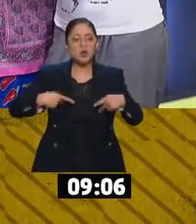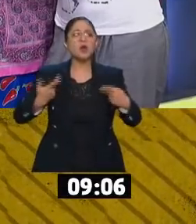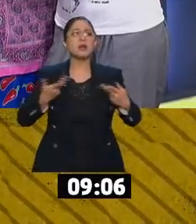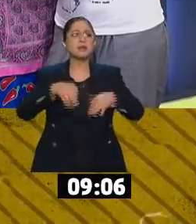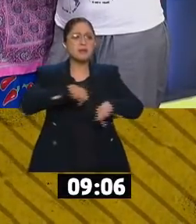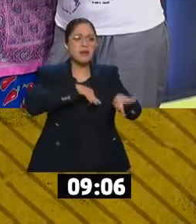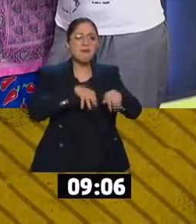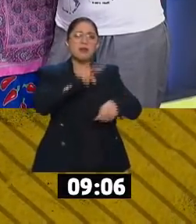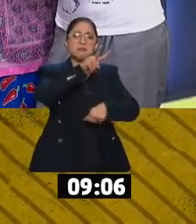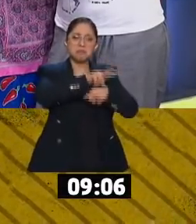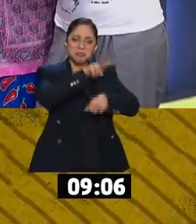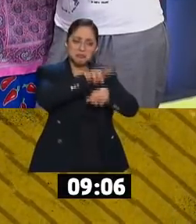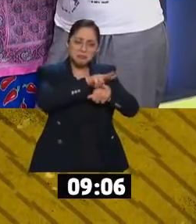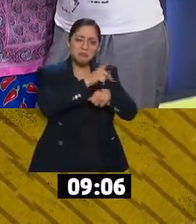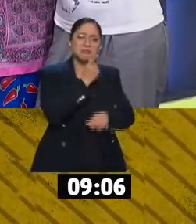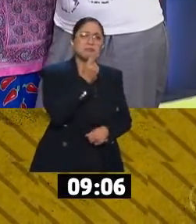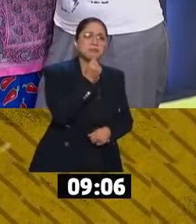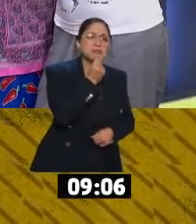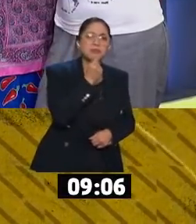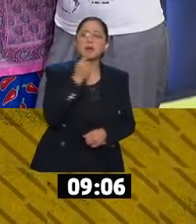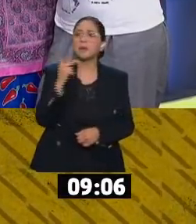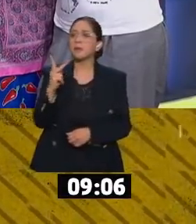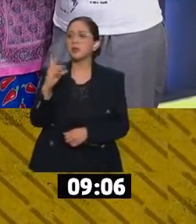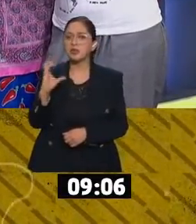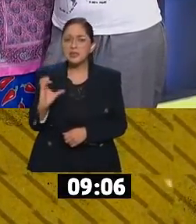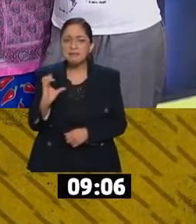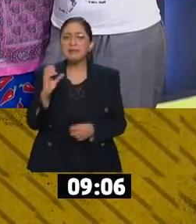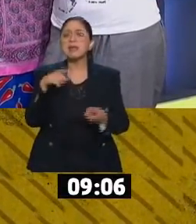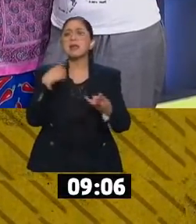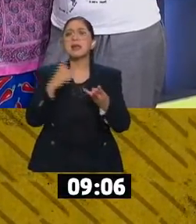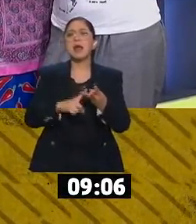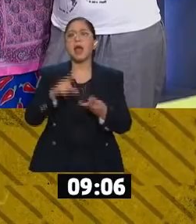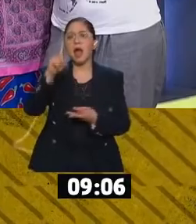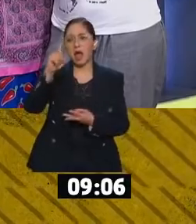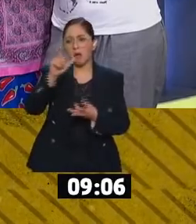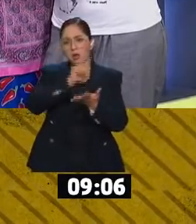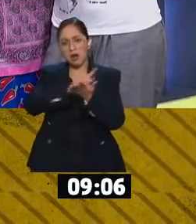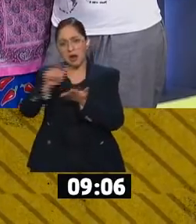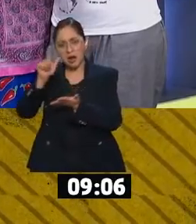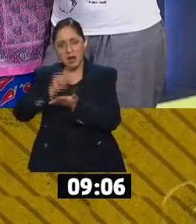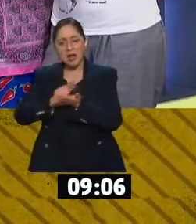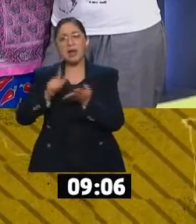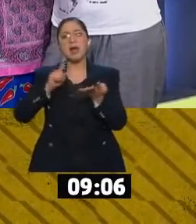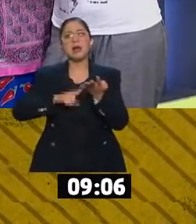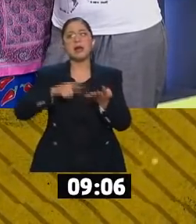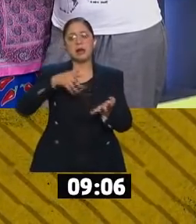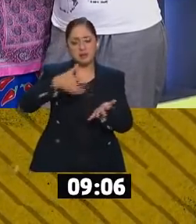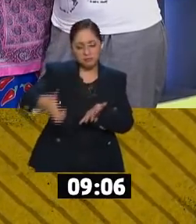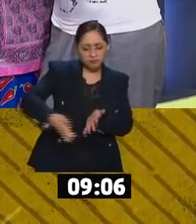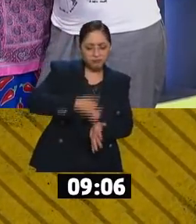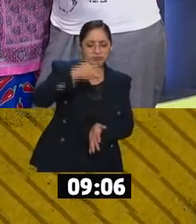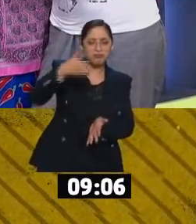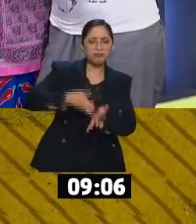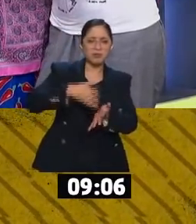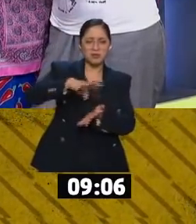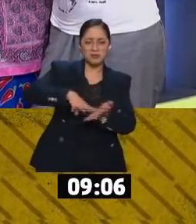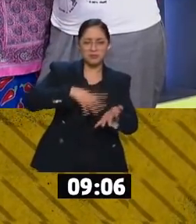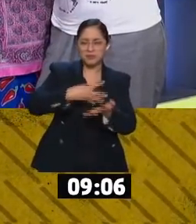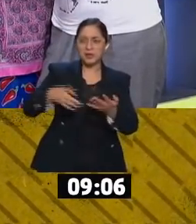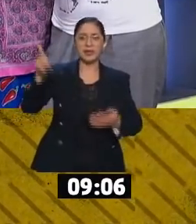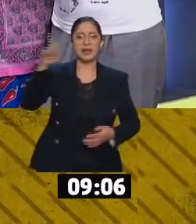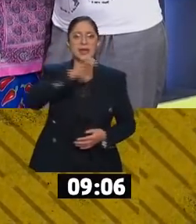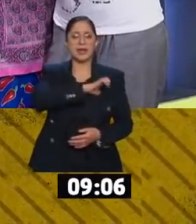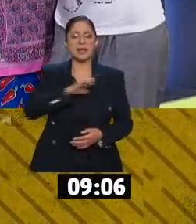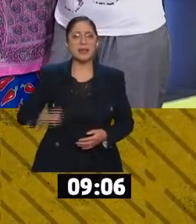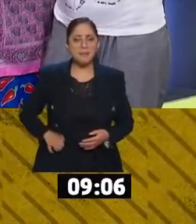pública, protección civil, del organismo Servicios de Agua Potable, Alcantarillado y Saneamiento de Ecatepec, quienes